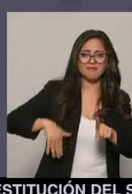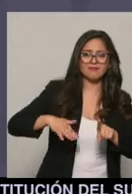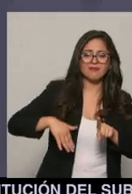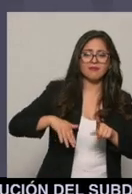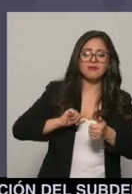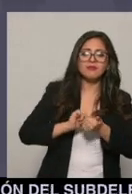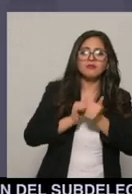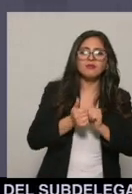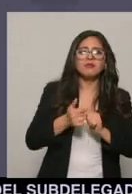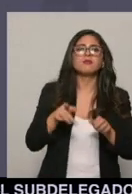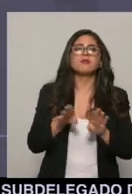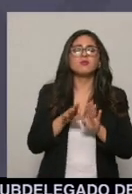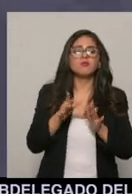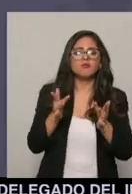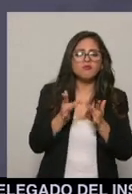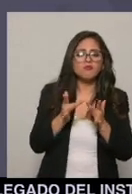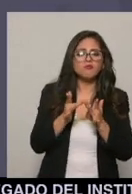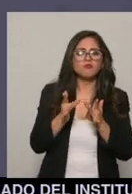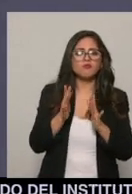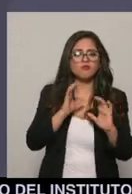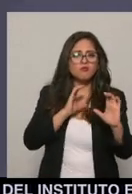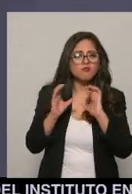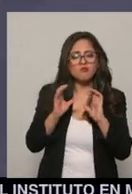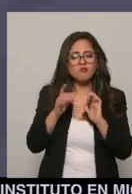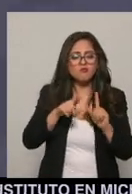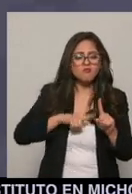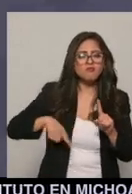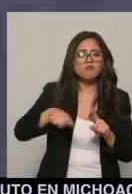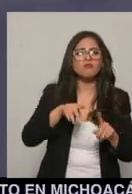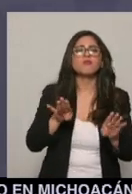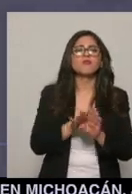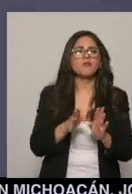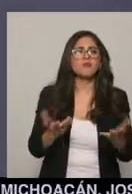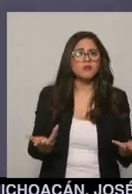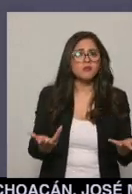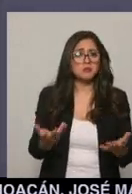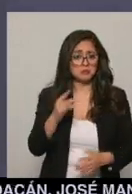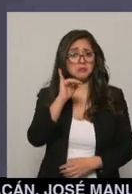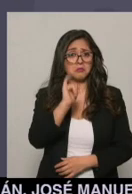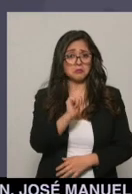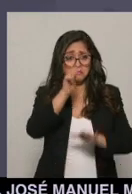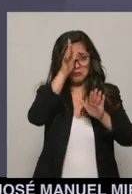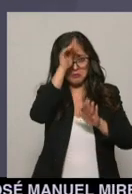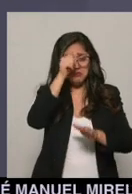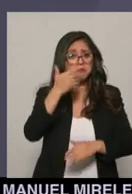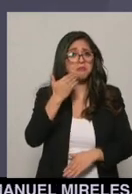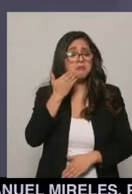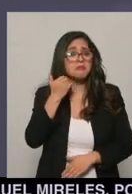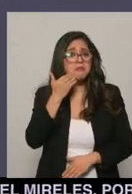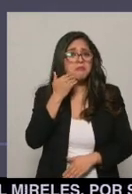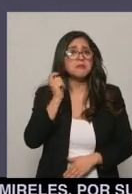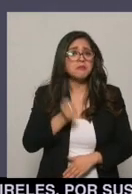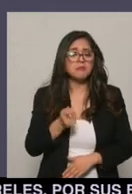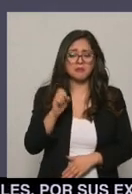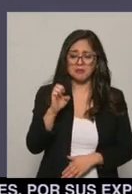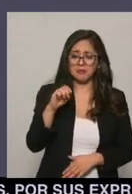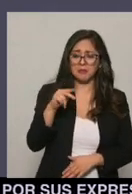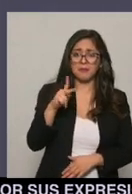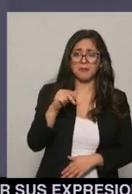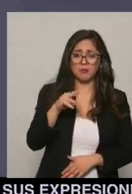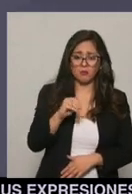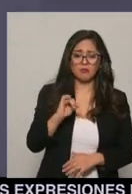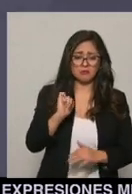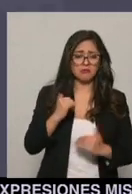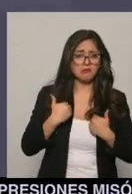la parte de la comunicación, ¿no? O sea, cómo nos comunicamos con ellos. Somos empáticos. Empático quiere decir que me pongo en los zapatos del